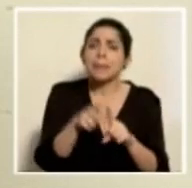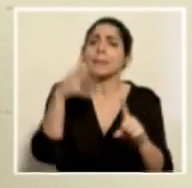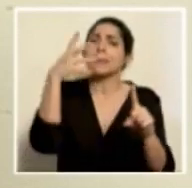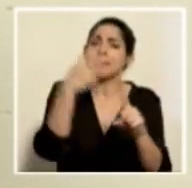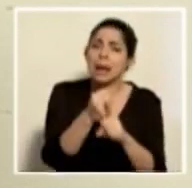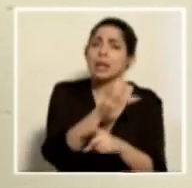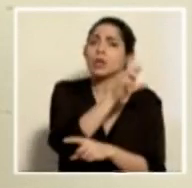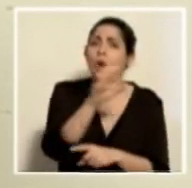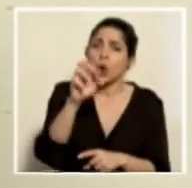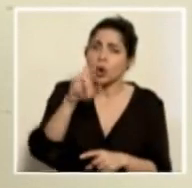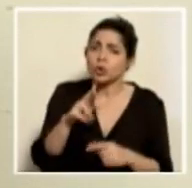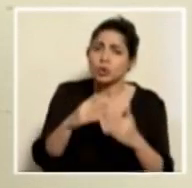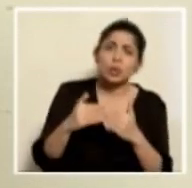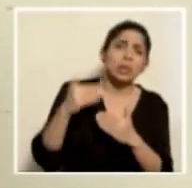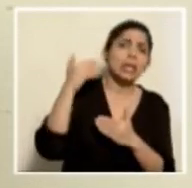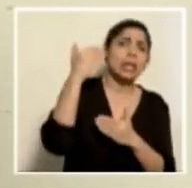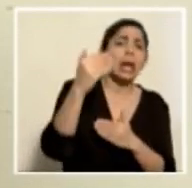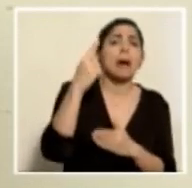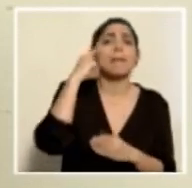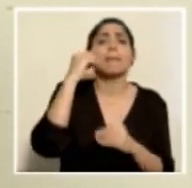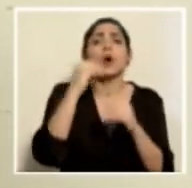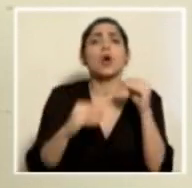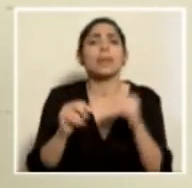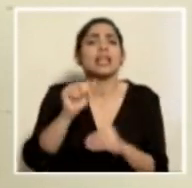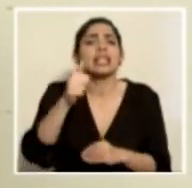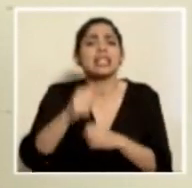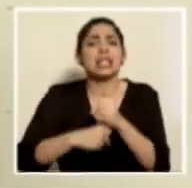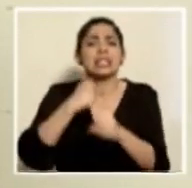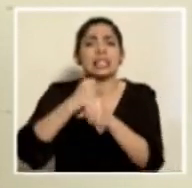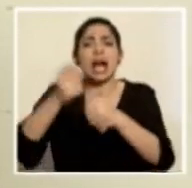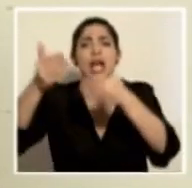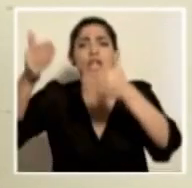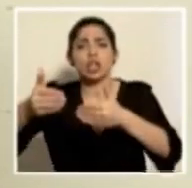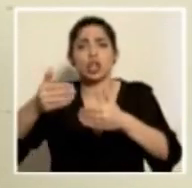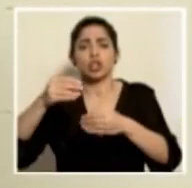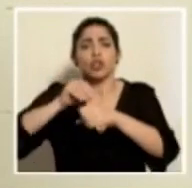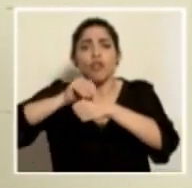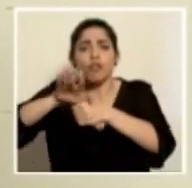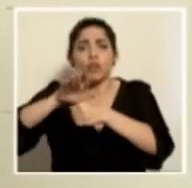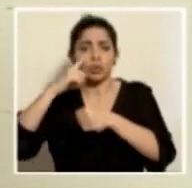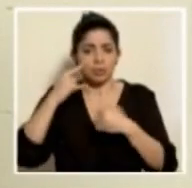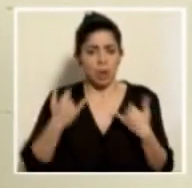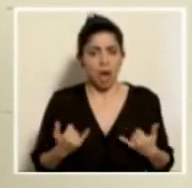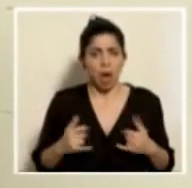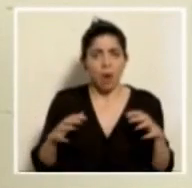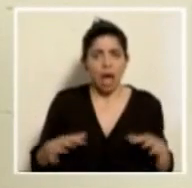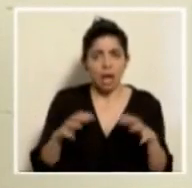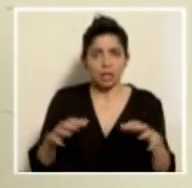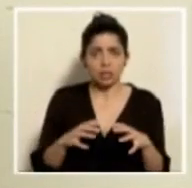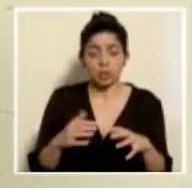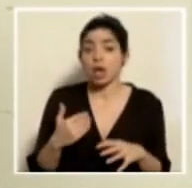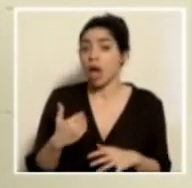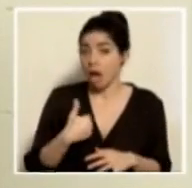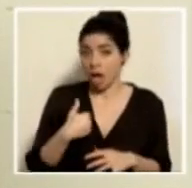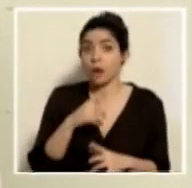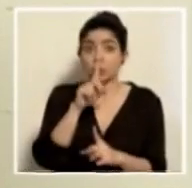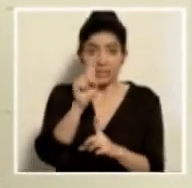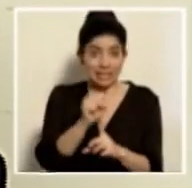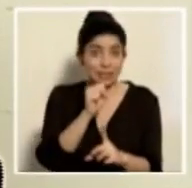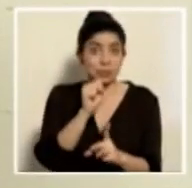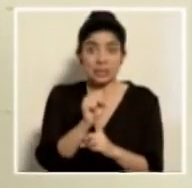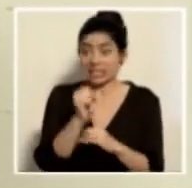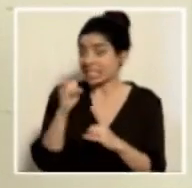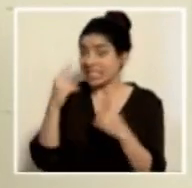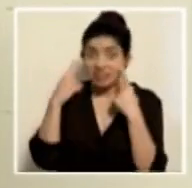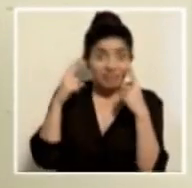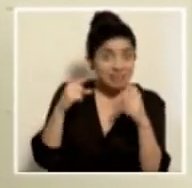Rica probablemente al menos en una década. Y hay sí un escenario donde las cosas, si no salen